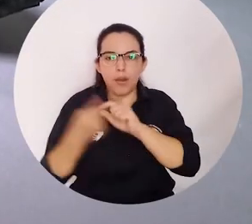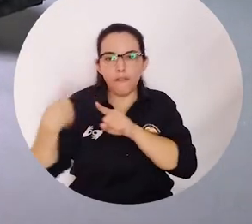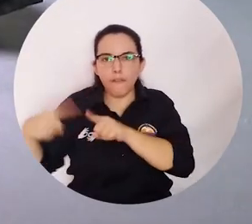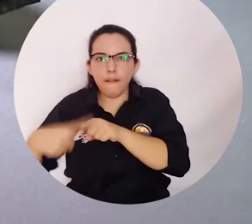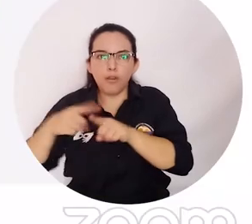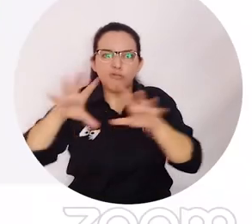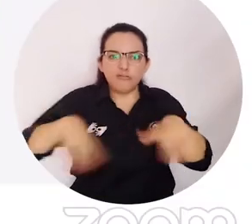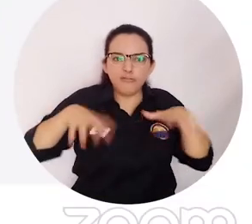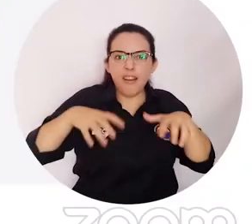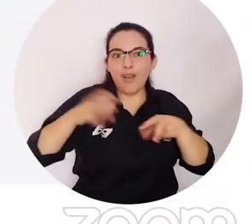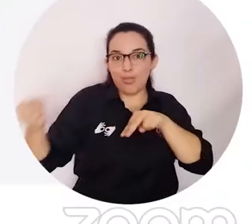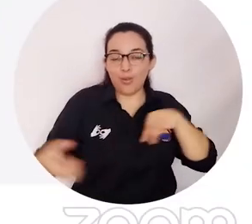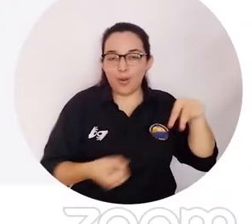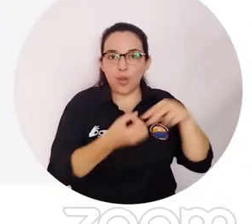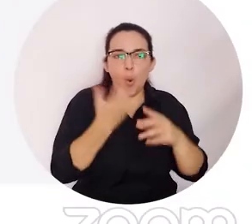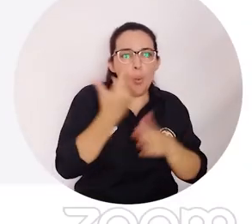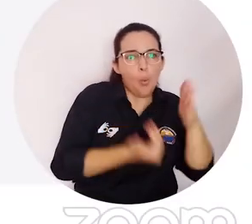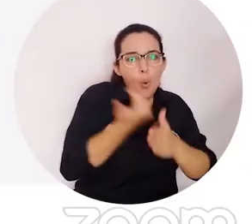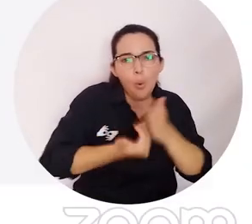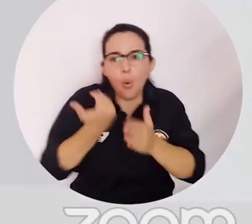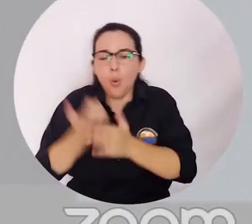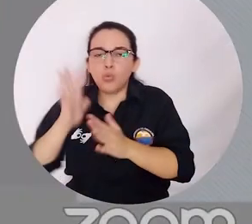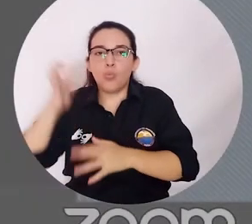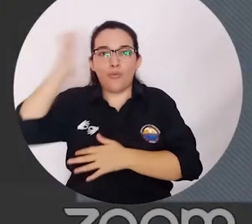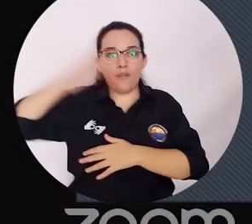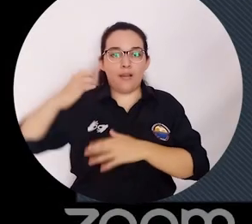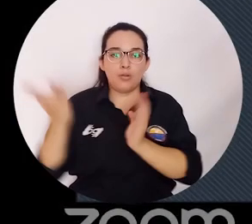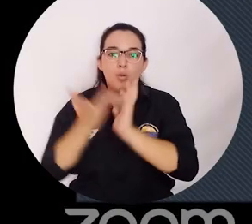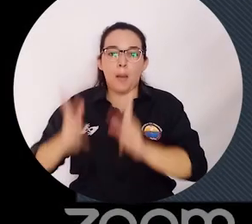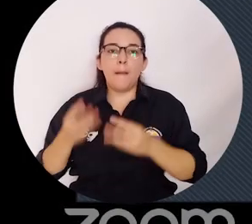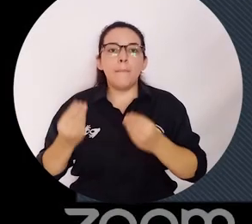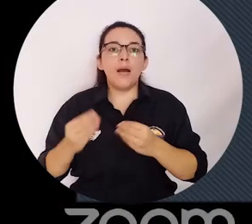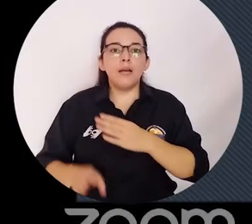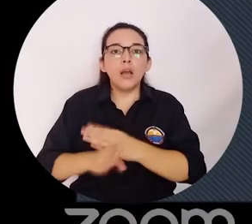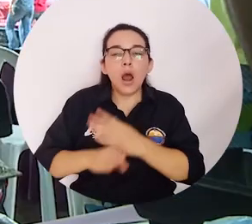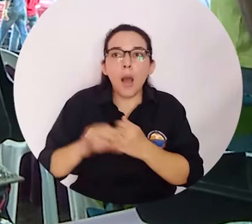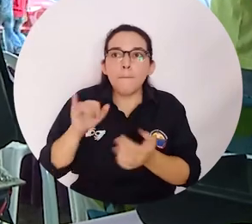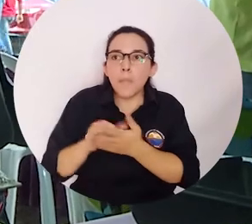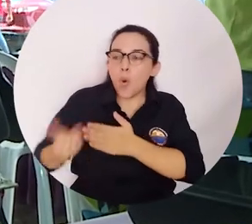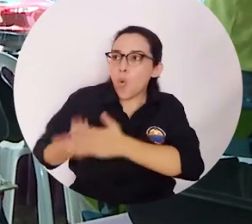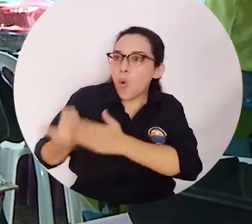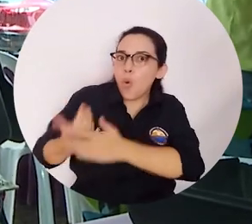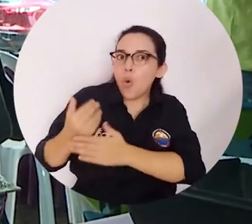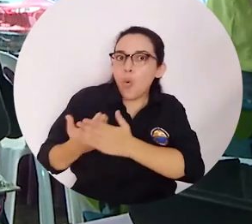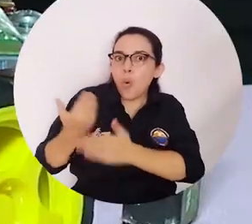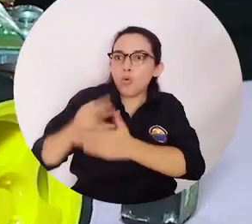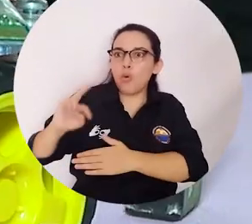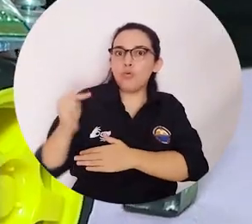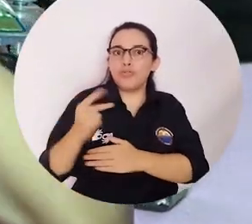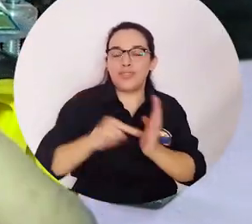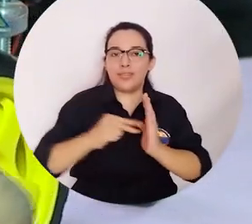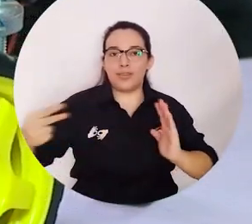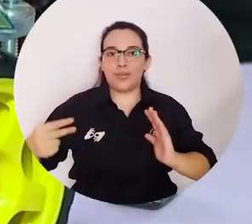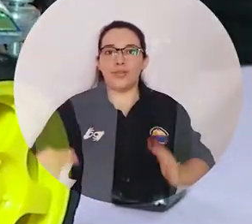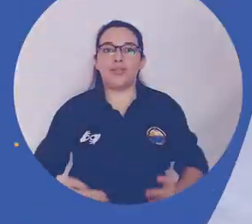y proporcionar conocimientos novedosos a profesionales y estudiantes para mantenerlos a la vanguardia de las evoluciones tecnológicas.